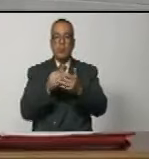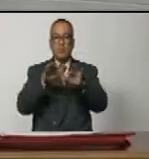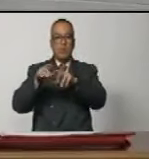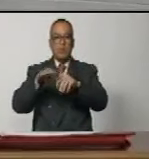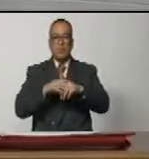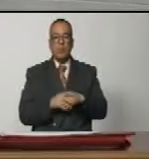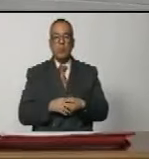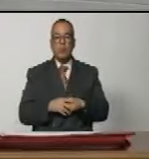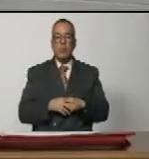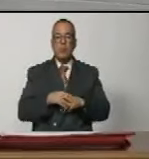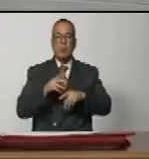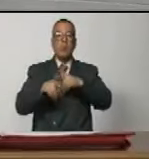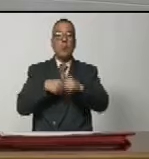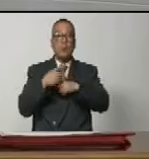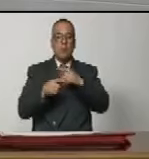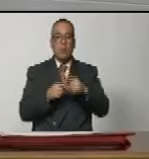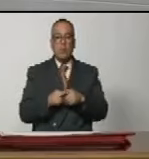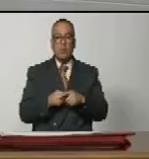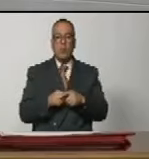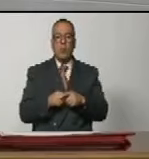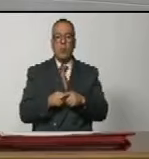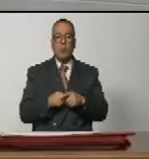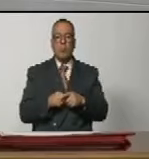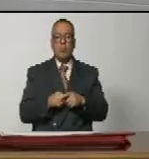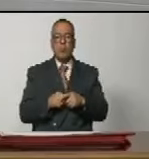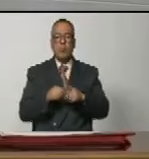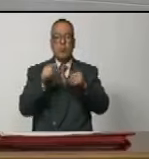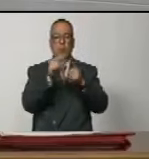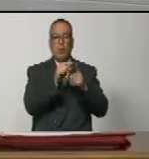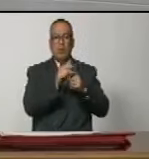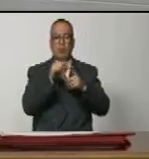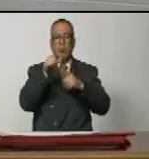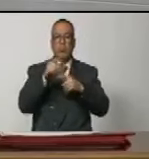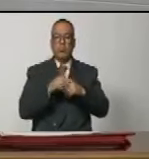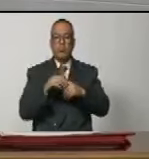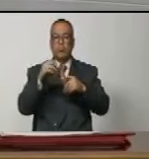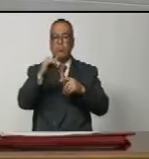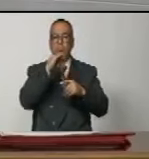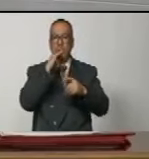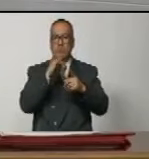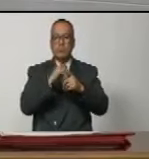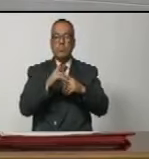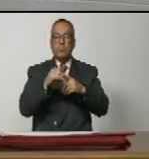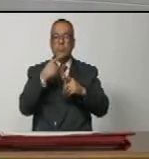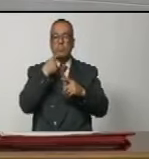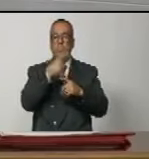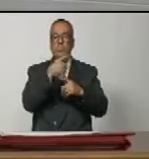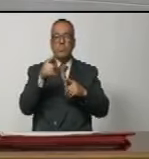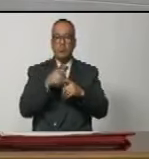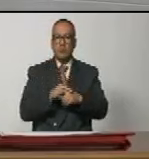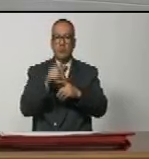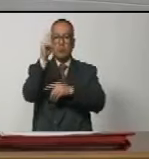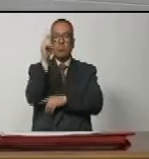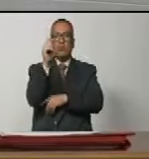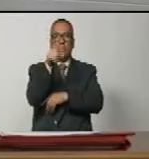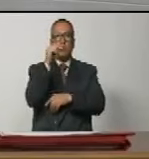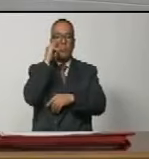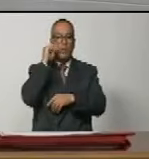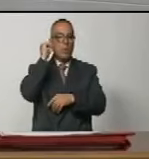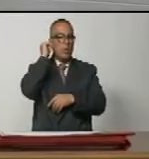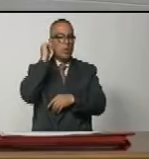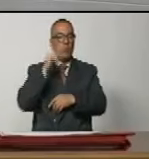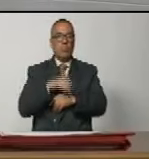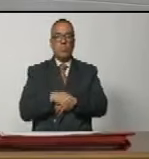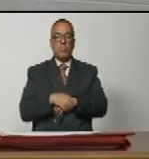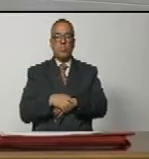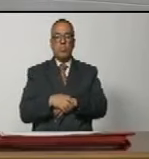secretaria. Procedemos a dar derechos de palabra, punto de información, opiniones de las diputadas y de los